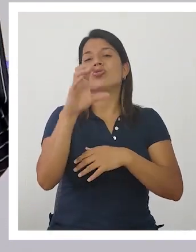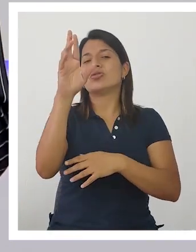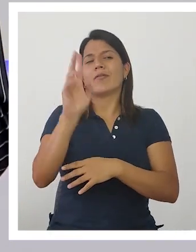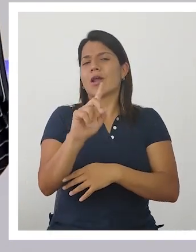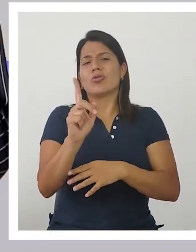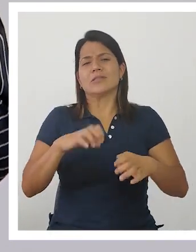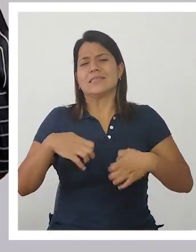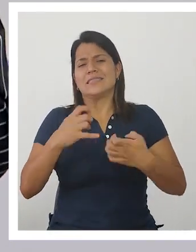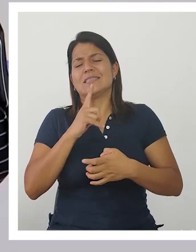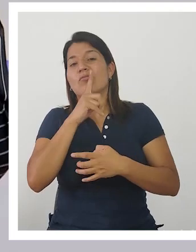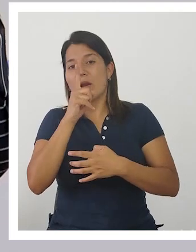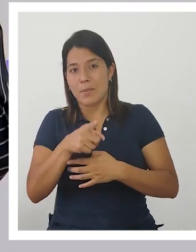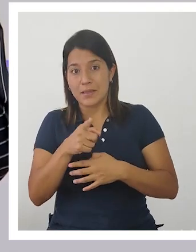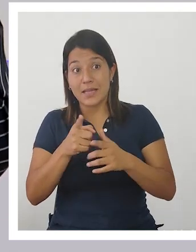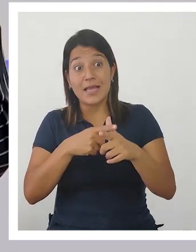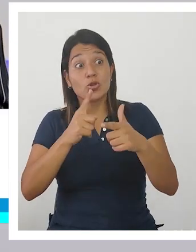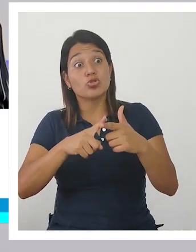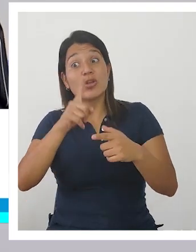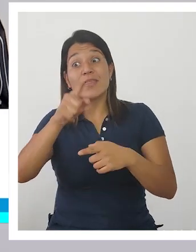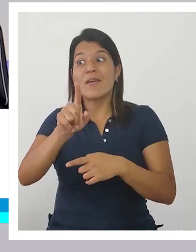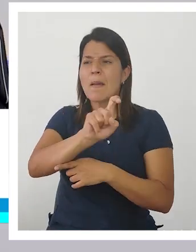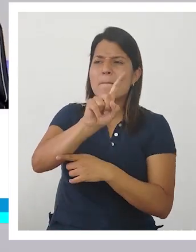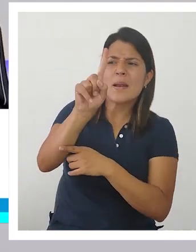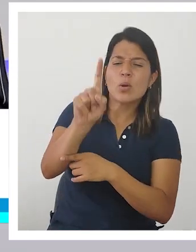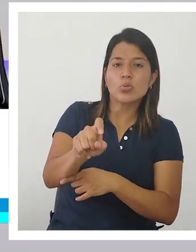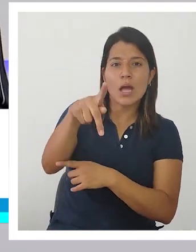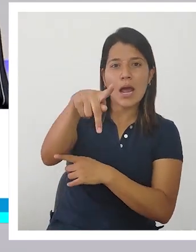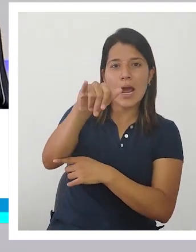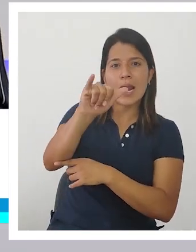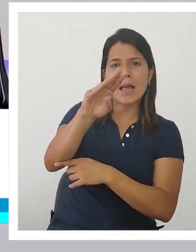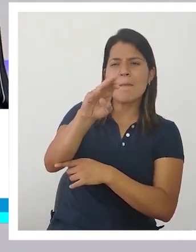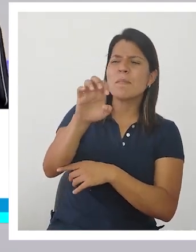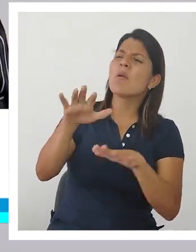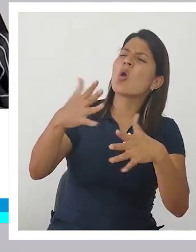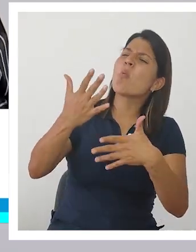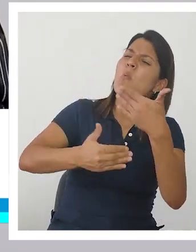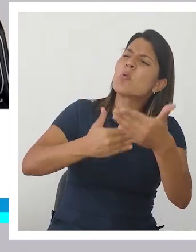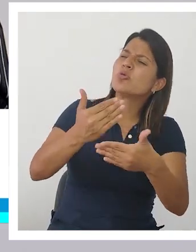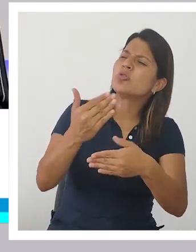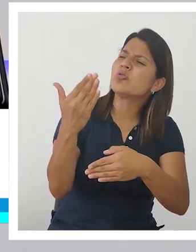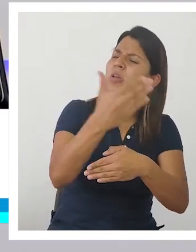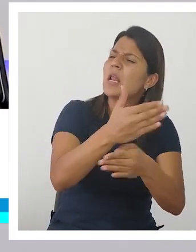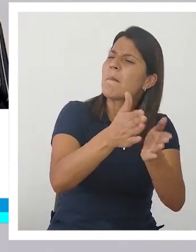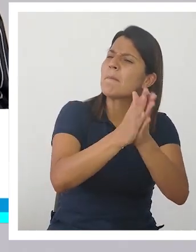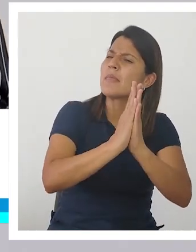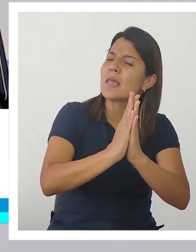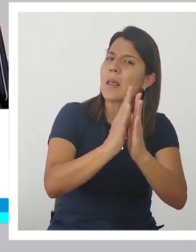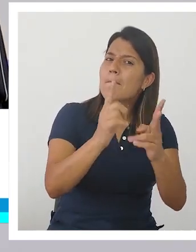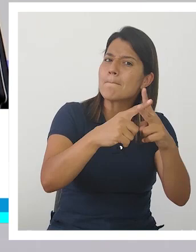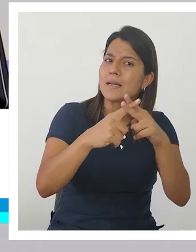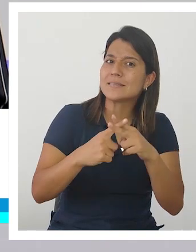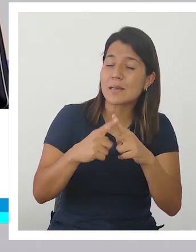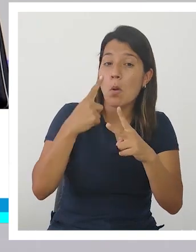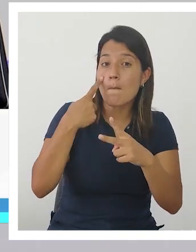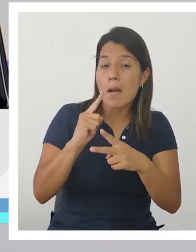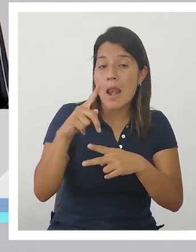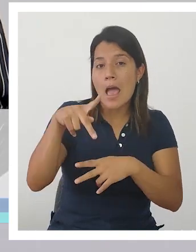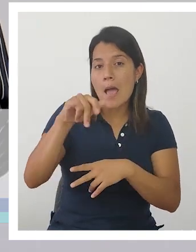una pyme qué es ir a pedir un crédito de banca de desarrollo. Es misión imposible por la